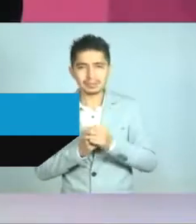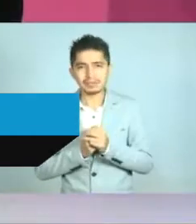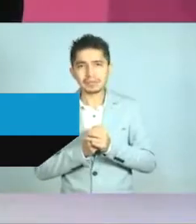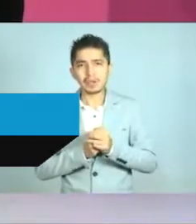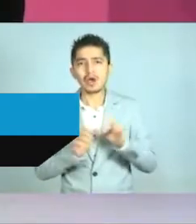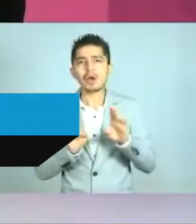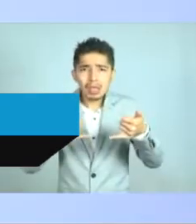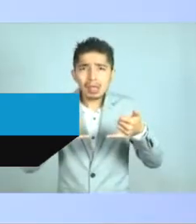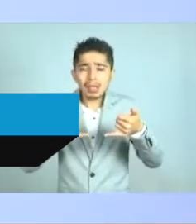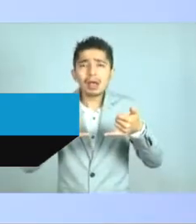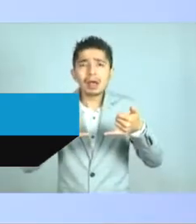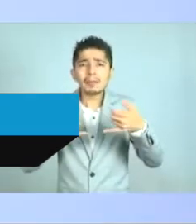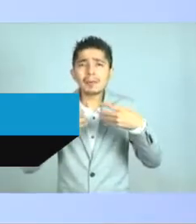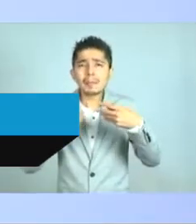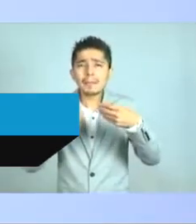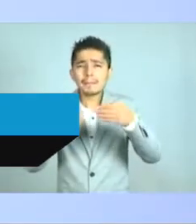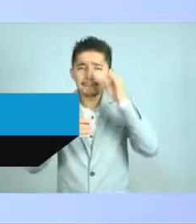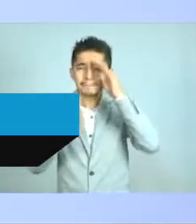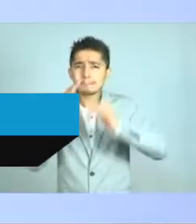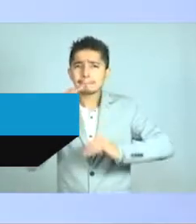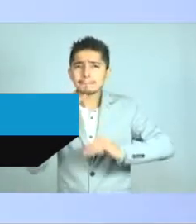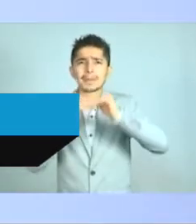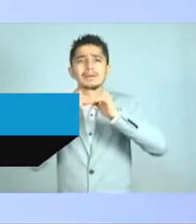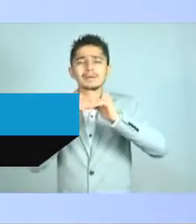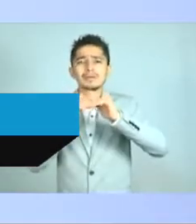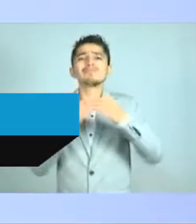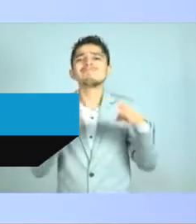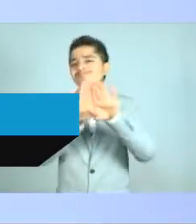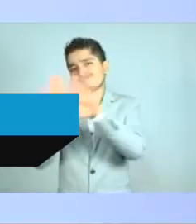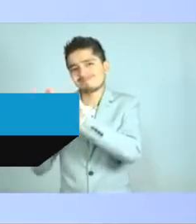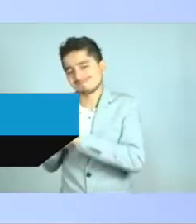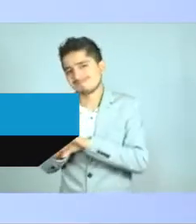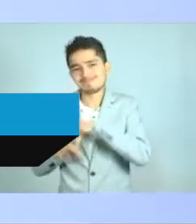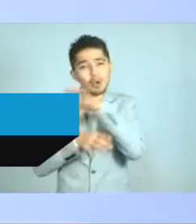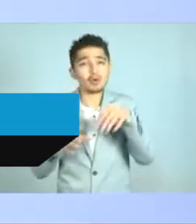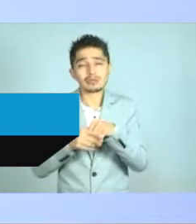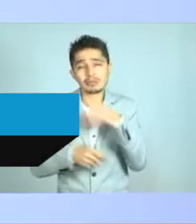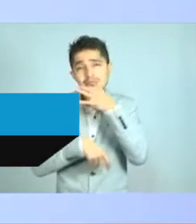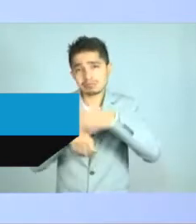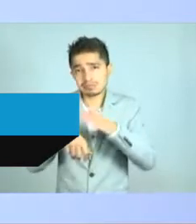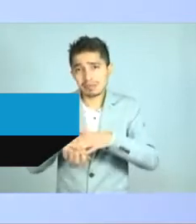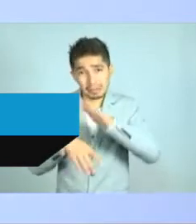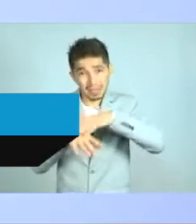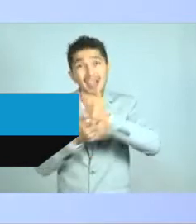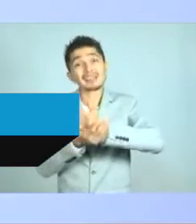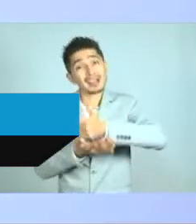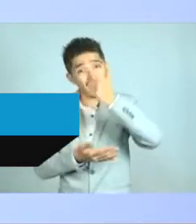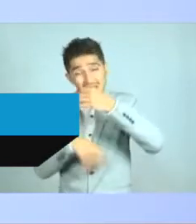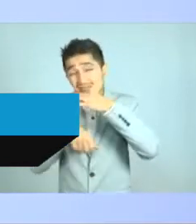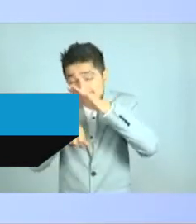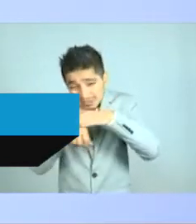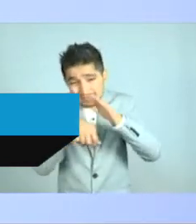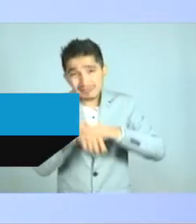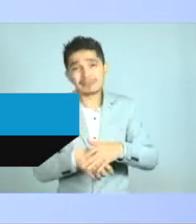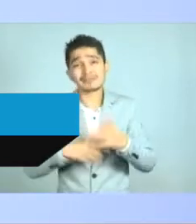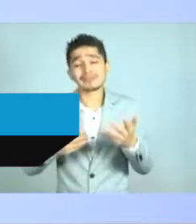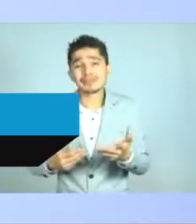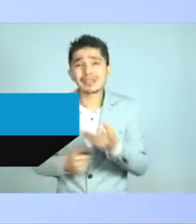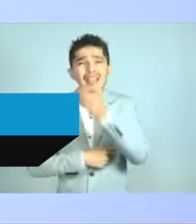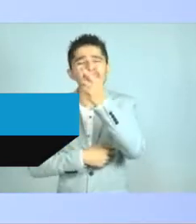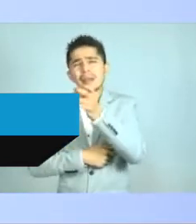vamos a llegar al momento en que tienen que cerrar completamente. Si no disminuimos los